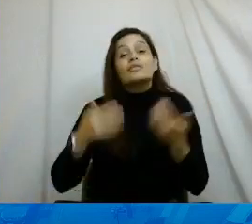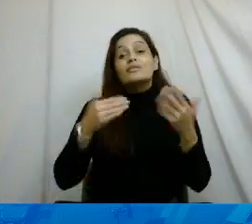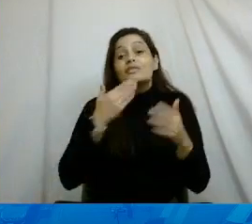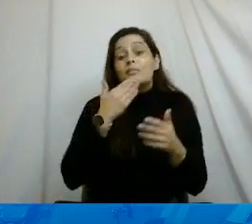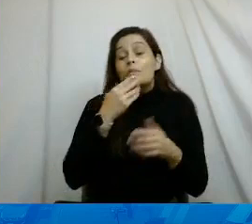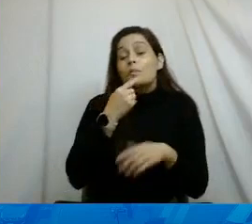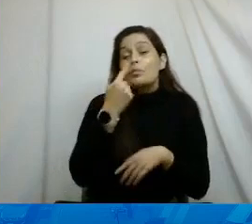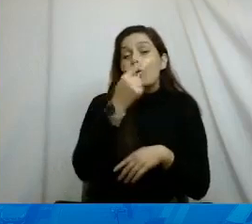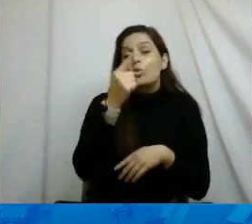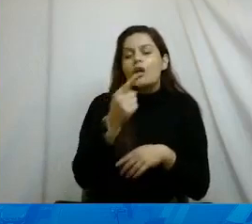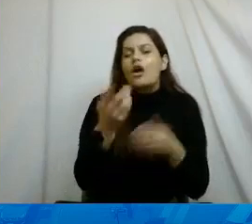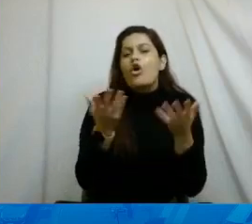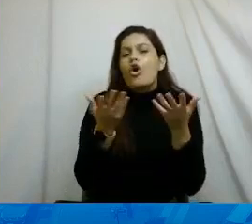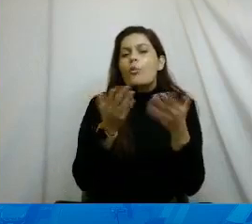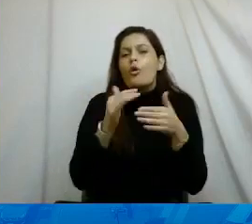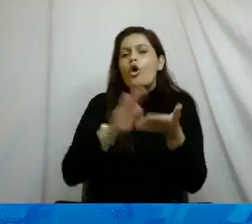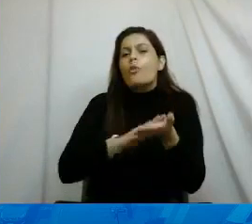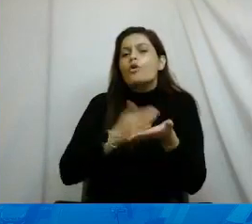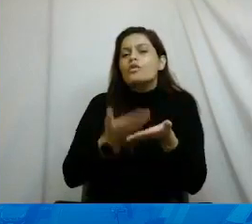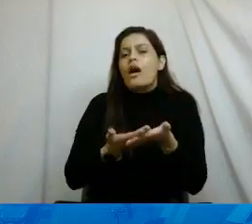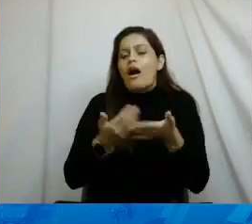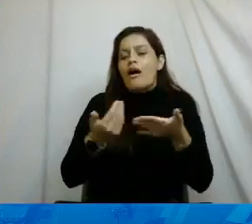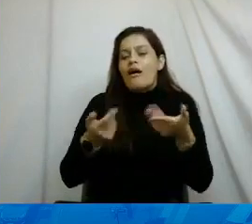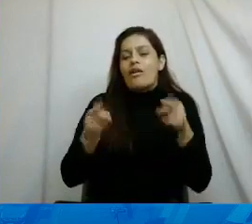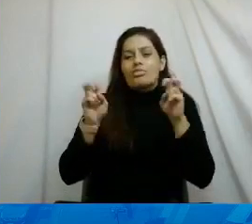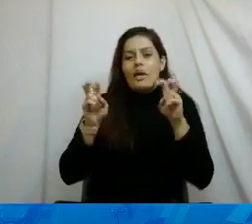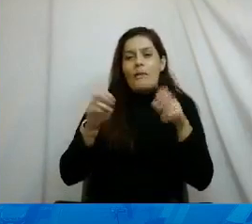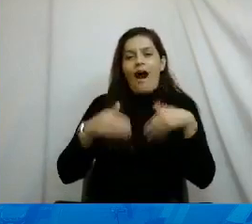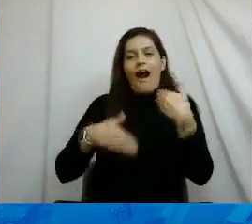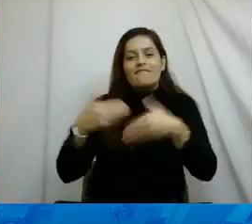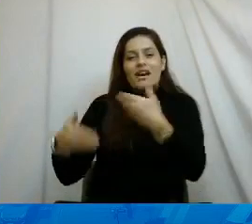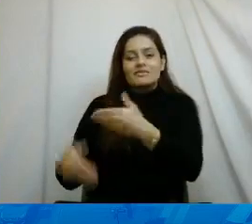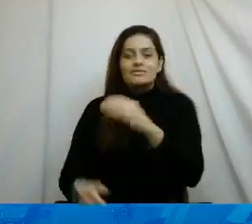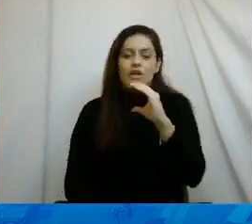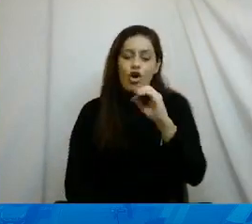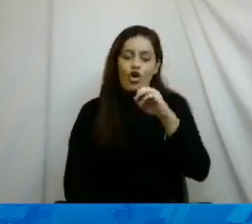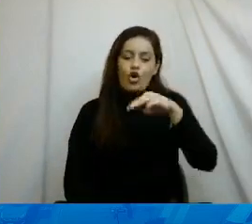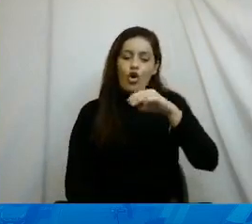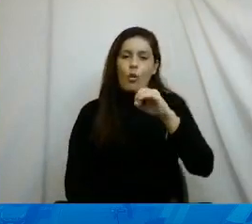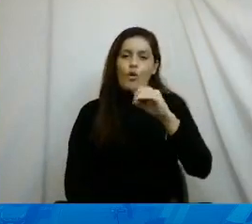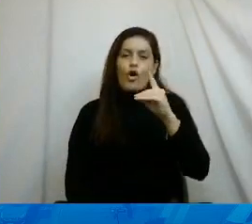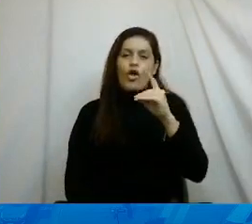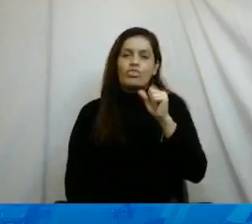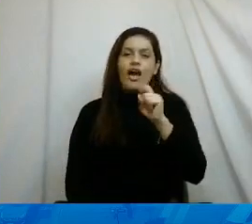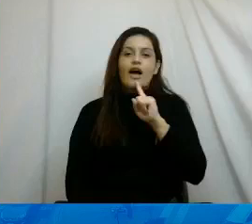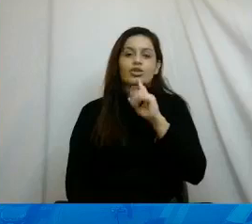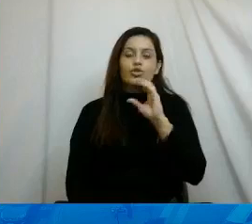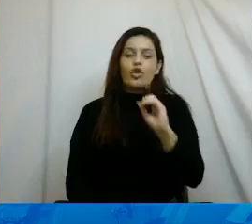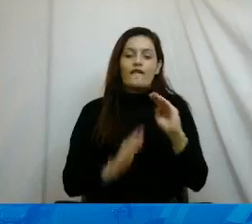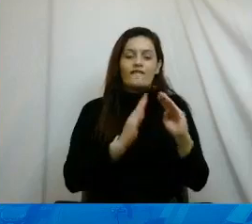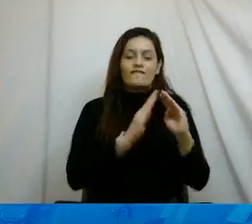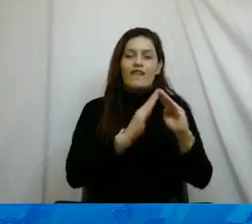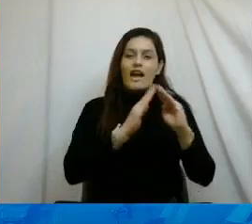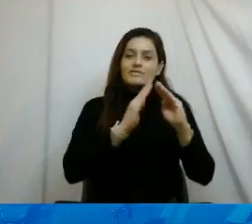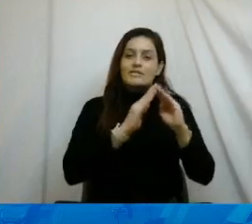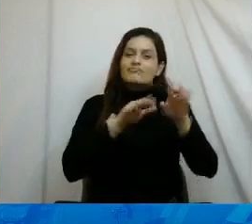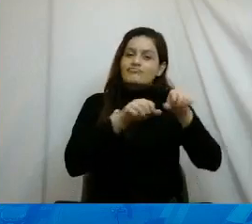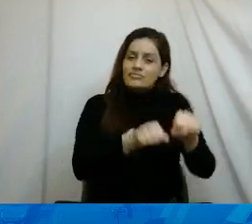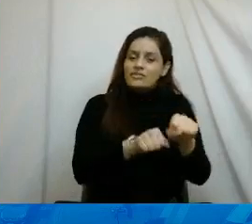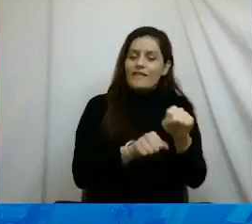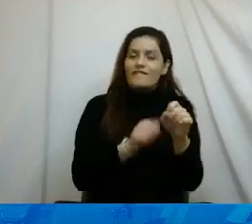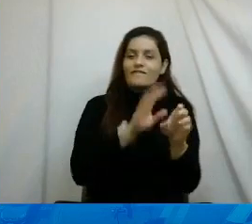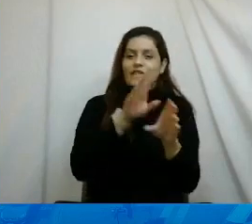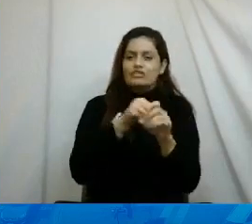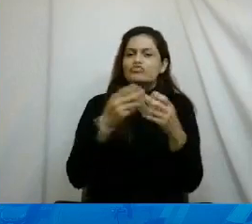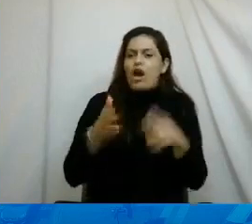consultar el avance sobre el comodato que pide la Junta de Vecinos Manuel Rodríguez. Ellos ya hablaron ya con y enviaron